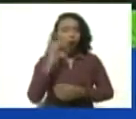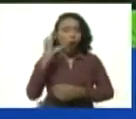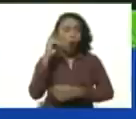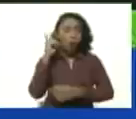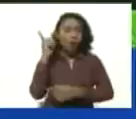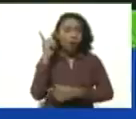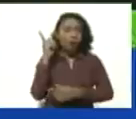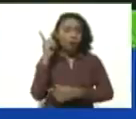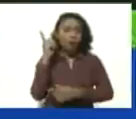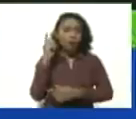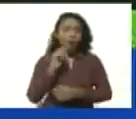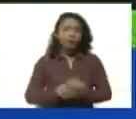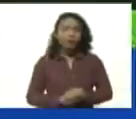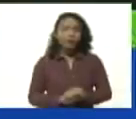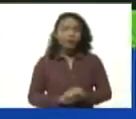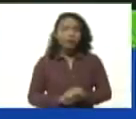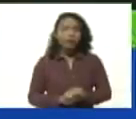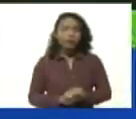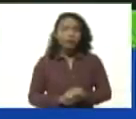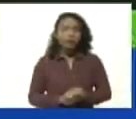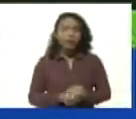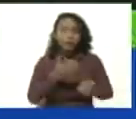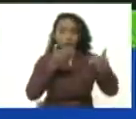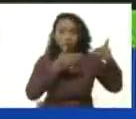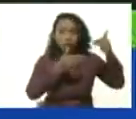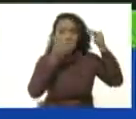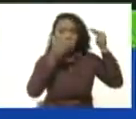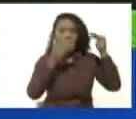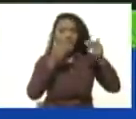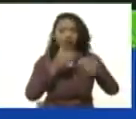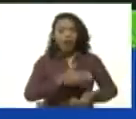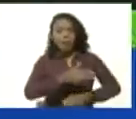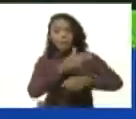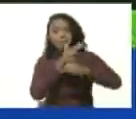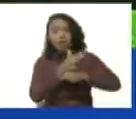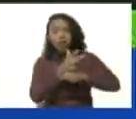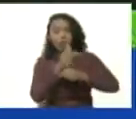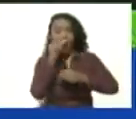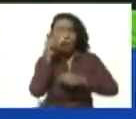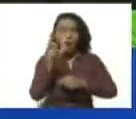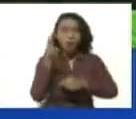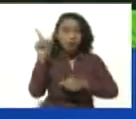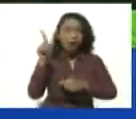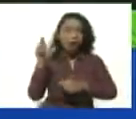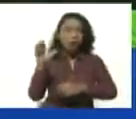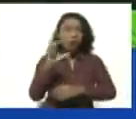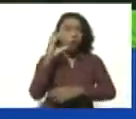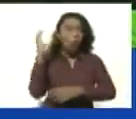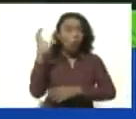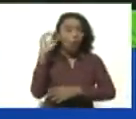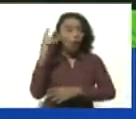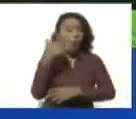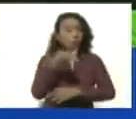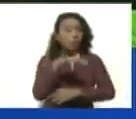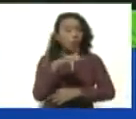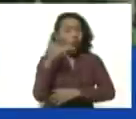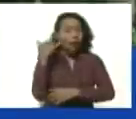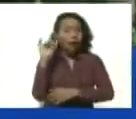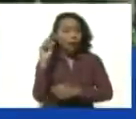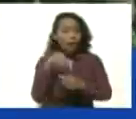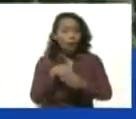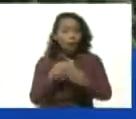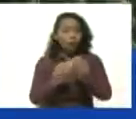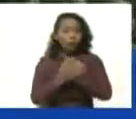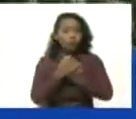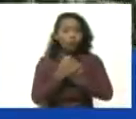los Tancol, terroristas armados narcotraficantes de Colombia, donde estén. Porque una de